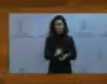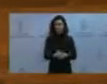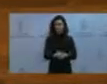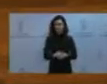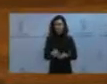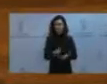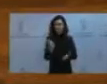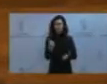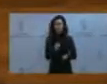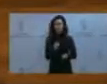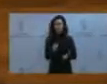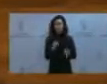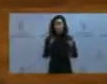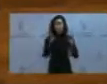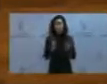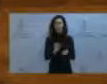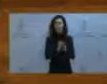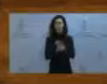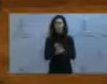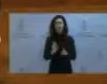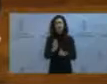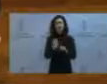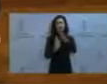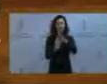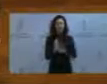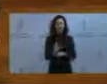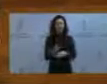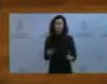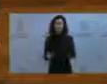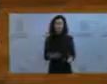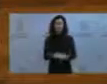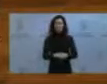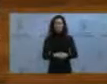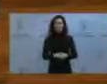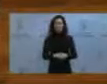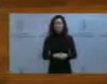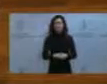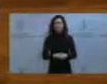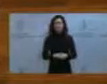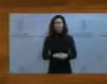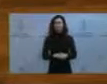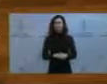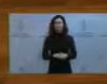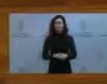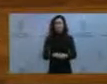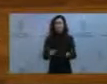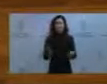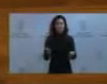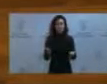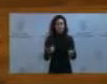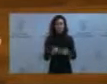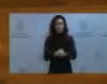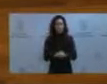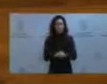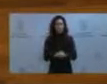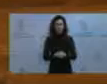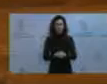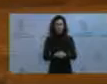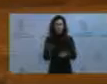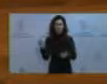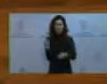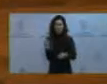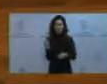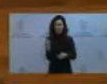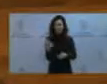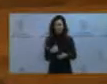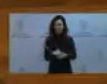plantearemos una variable a eso. Al final, todo lo que viene es a que ustedes se basan en la defensa